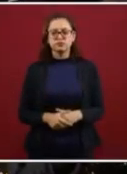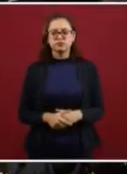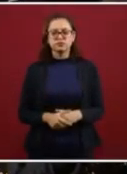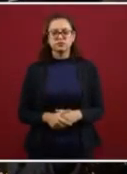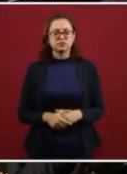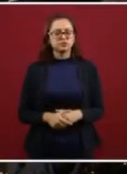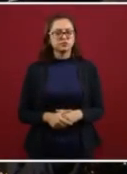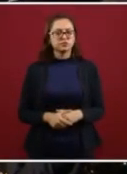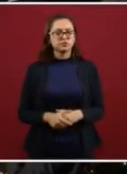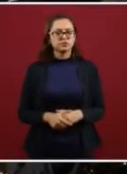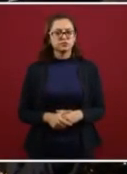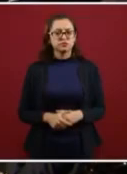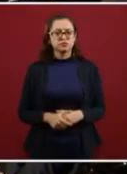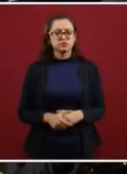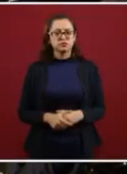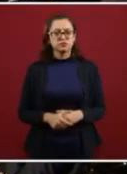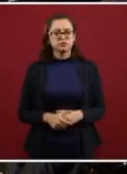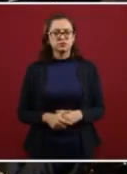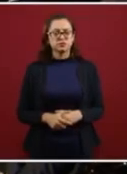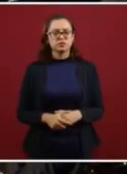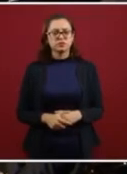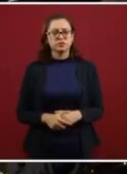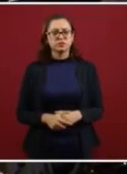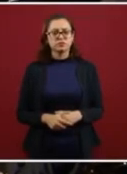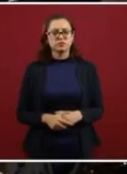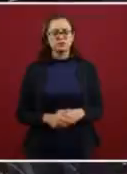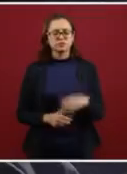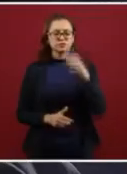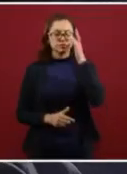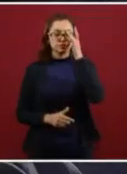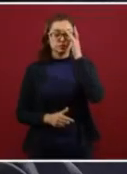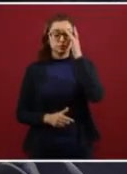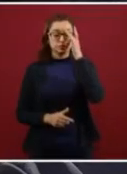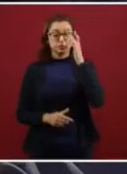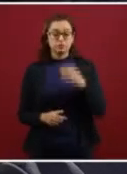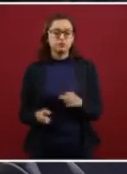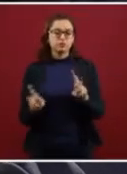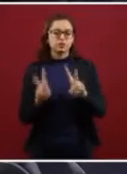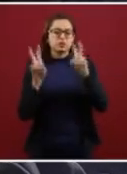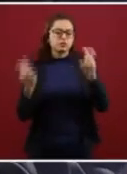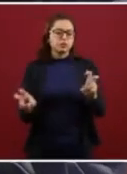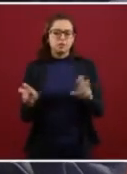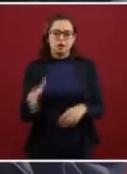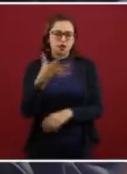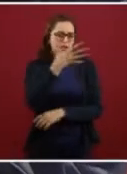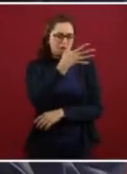ambos países. Vamos a hablar en general de